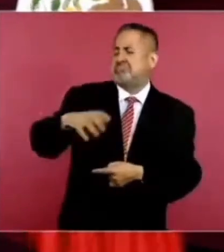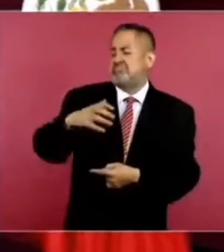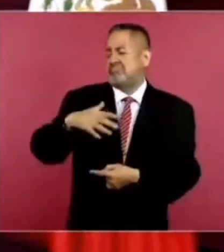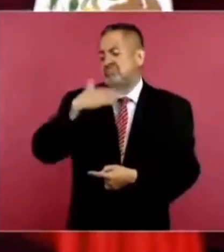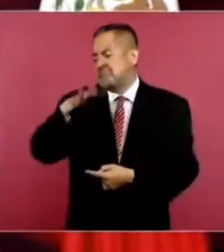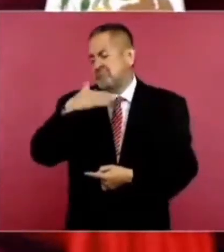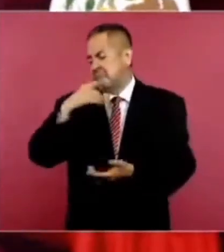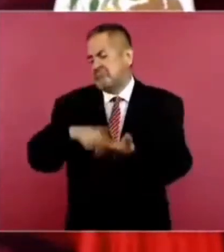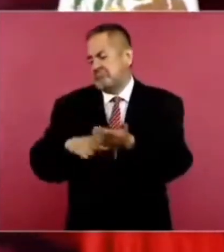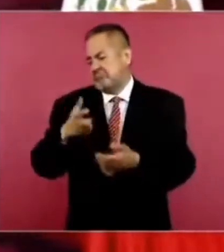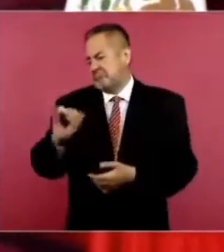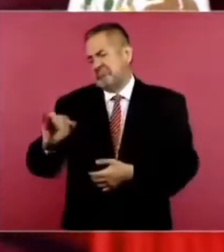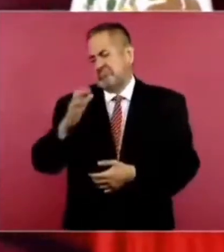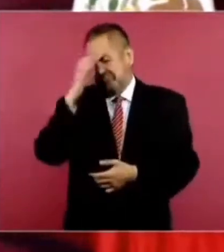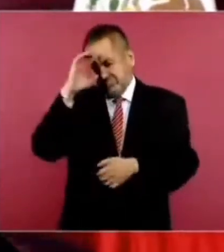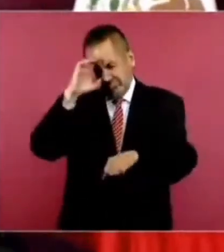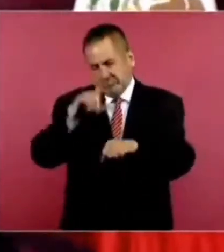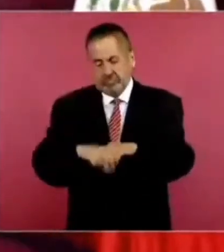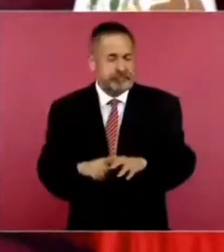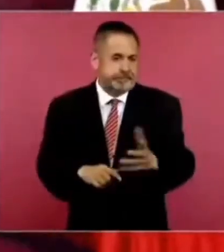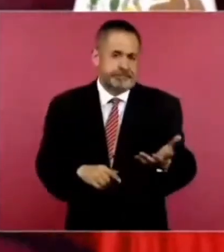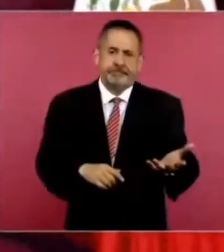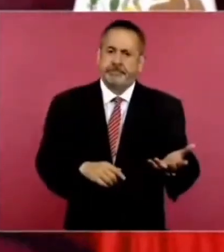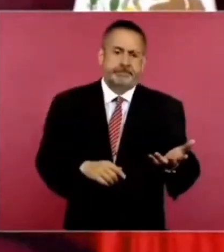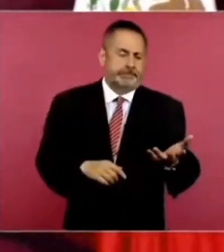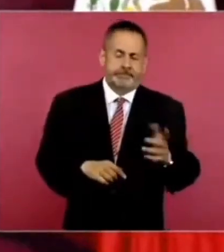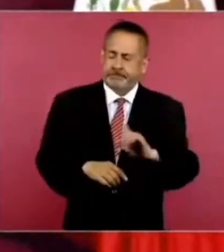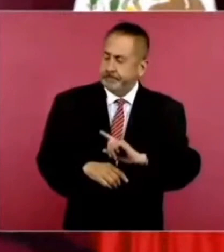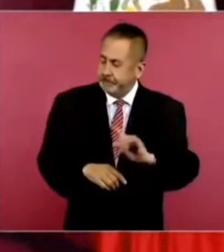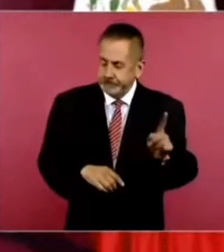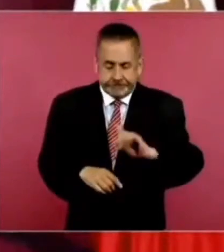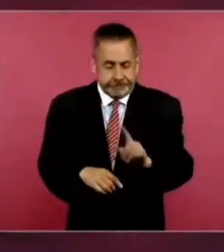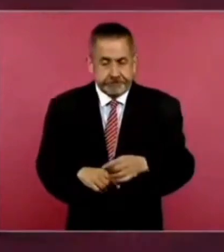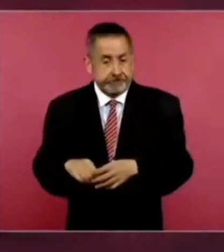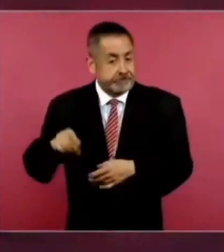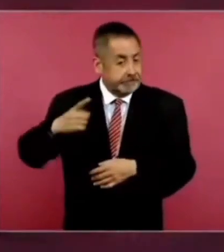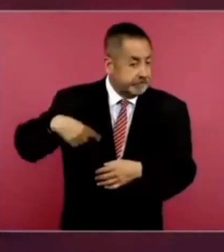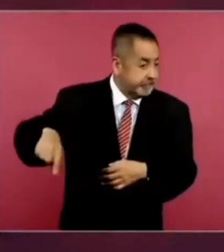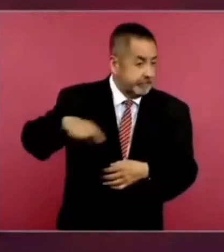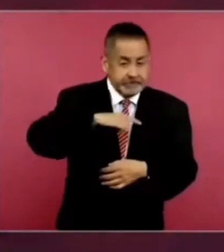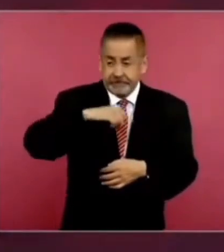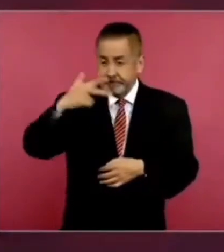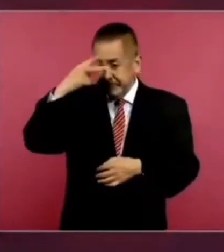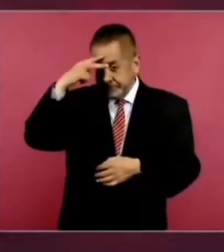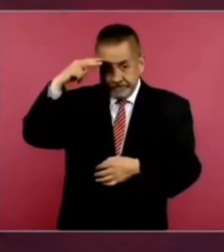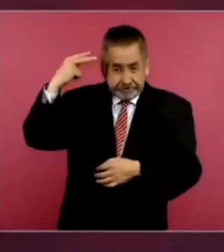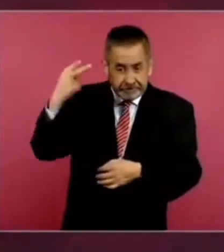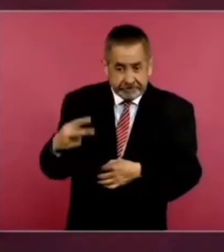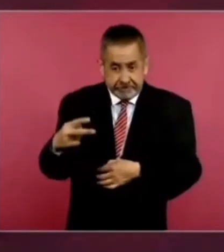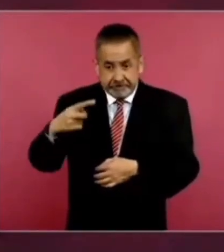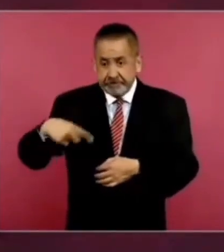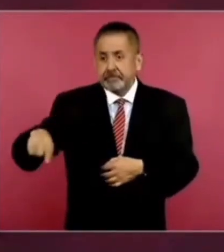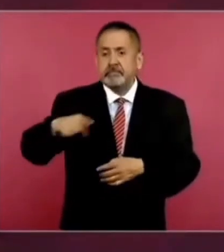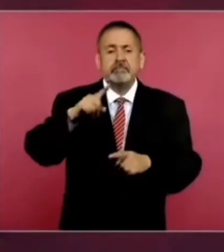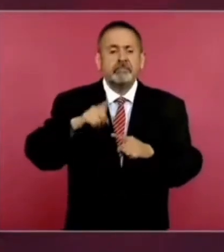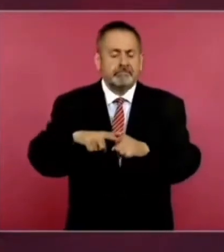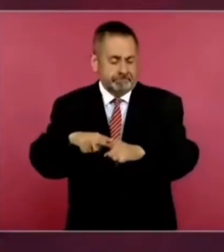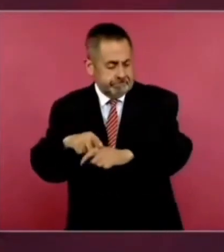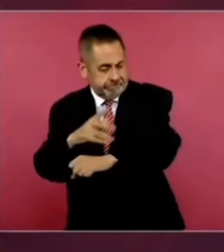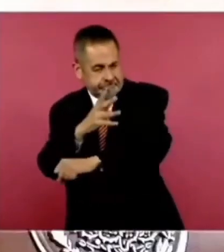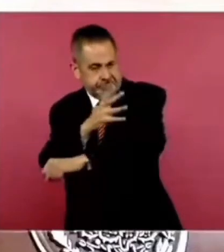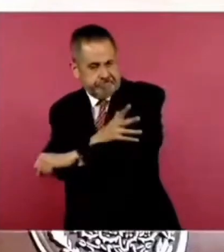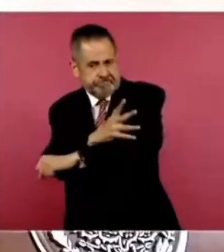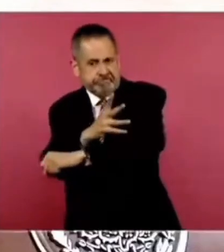Porque la mayor riqueza, siempre lo he dicho, de México es la honestidad de su pueblo.